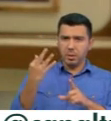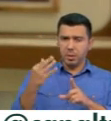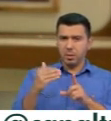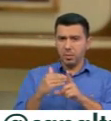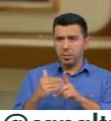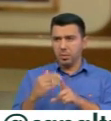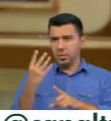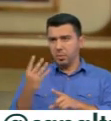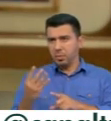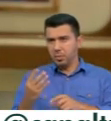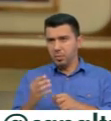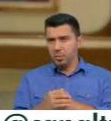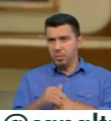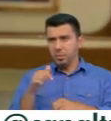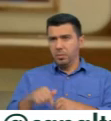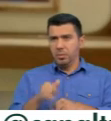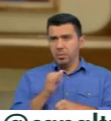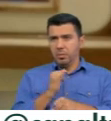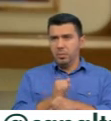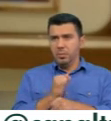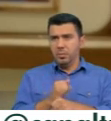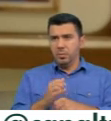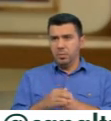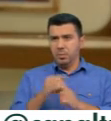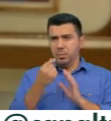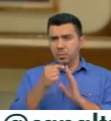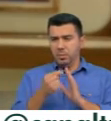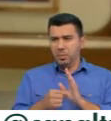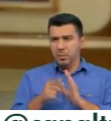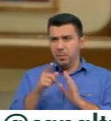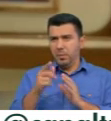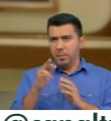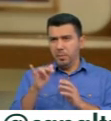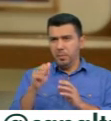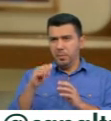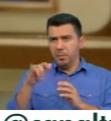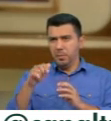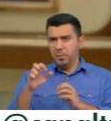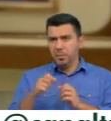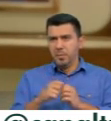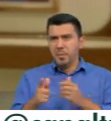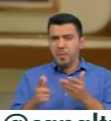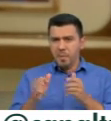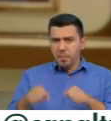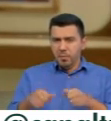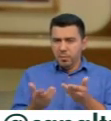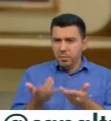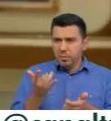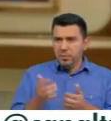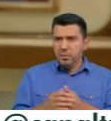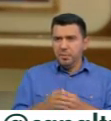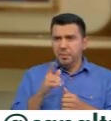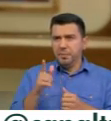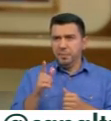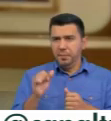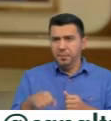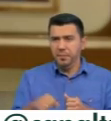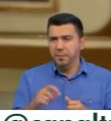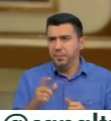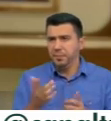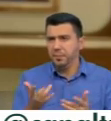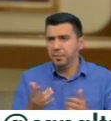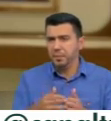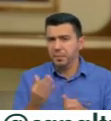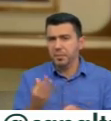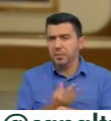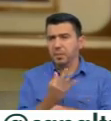triaje 4 en esa institución estar en calificado en ese triaje que es que puede esperar y usted va a tener que esperar tres